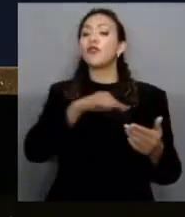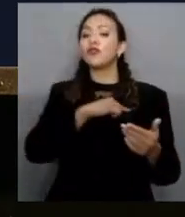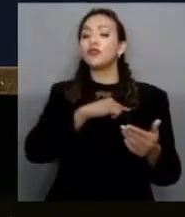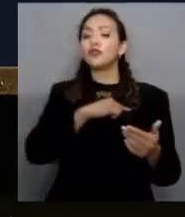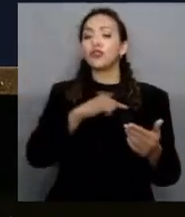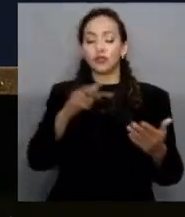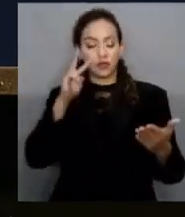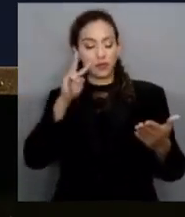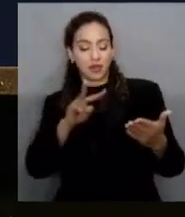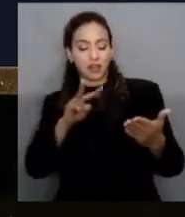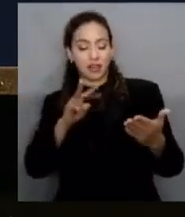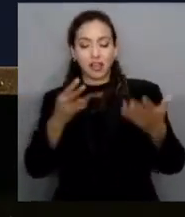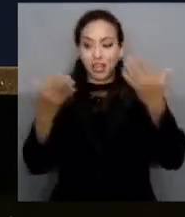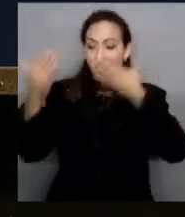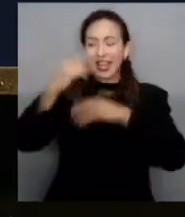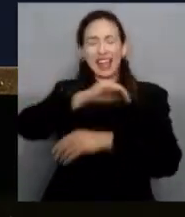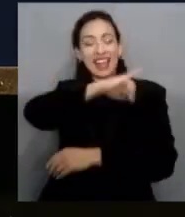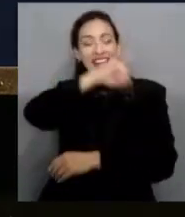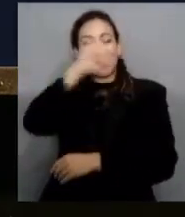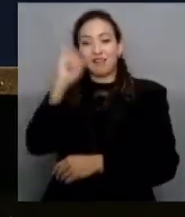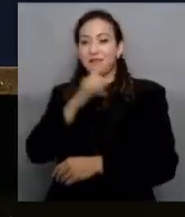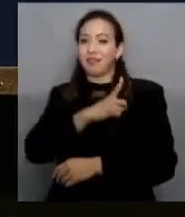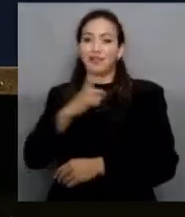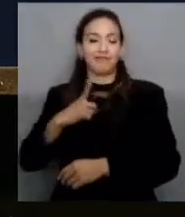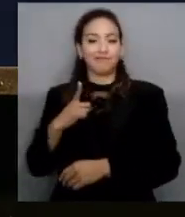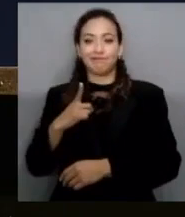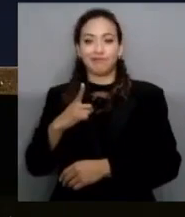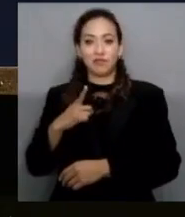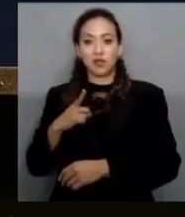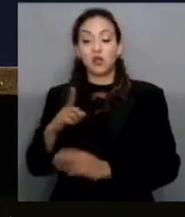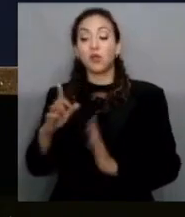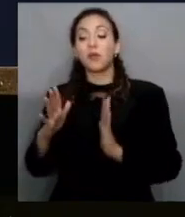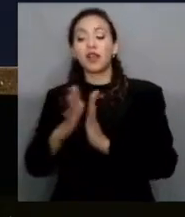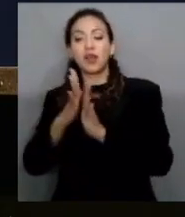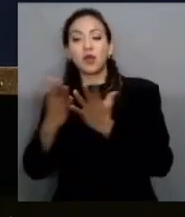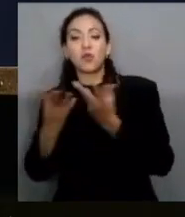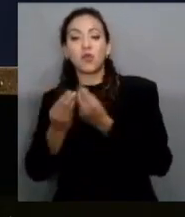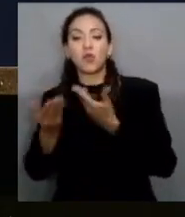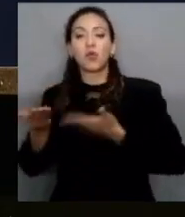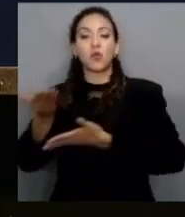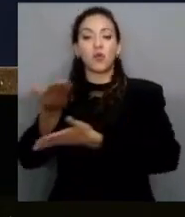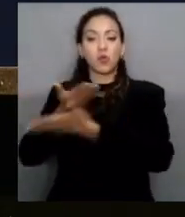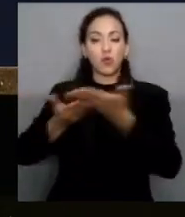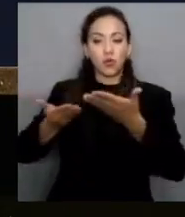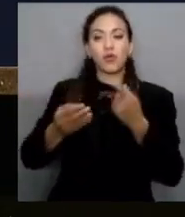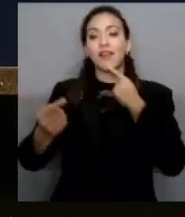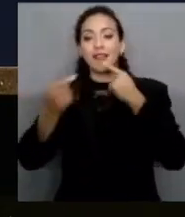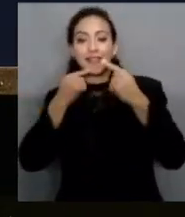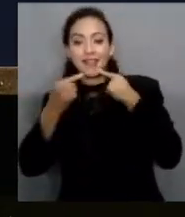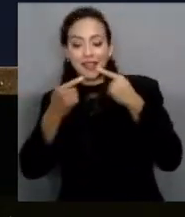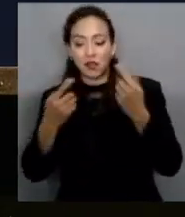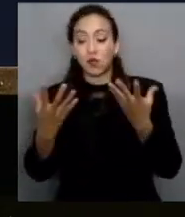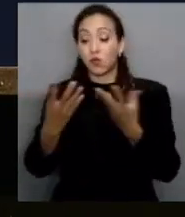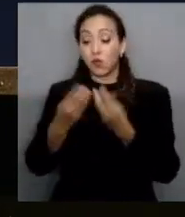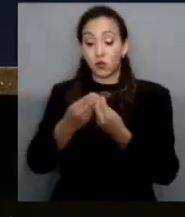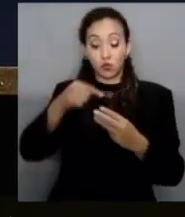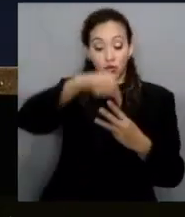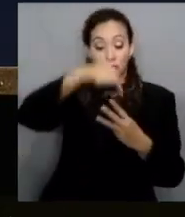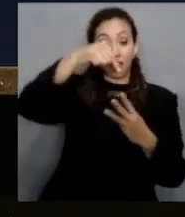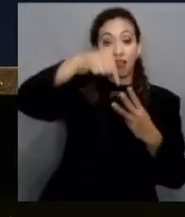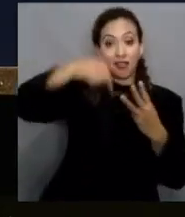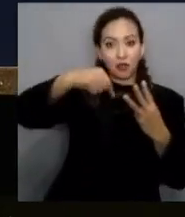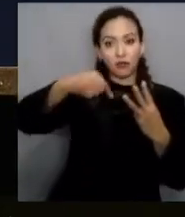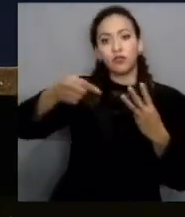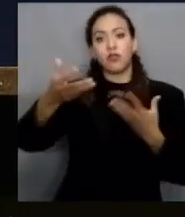confundir nunca la colaboración y el diálogo entre los poderes del